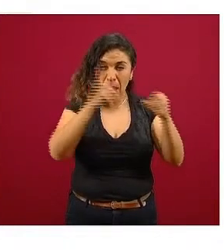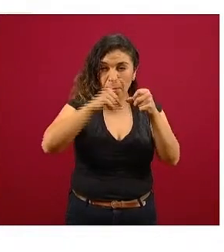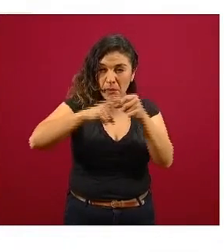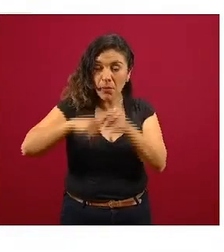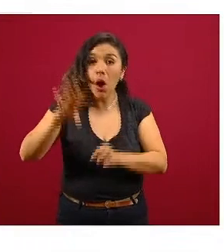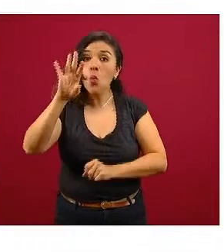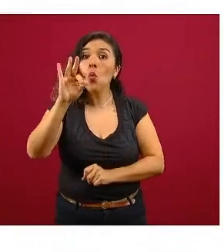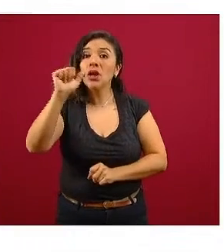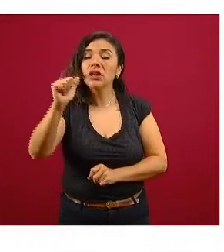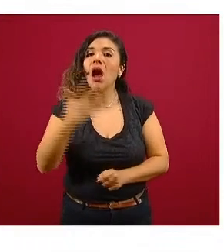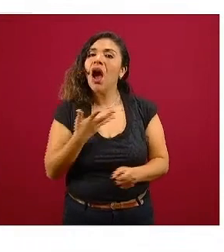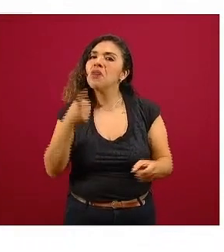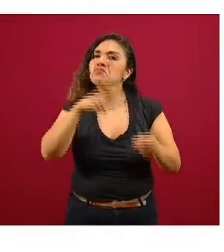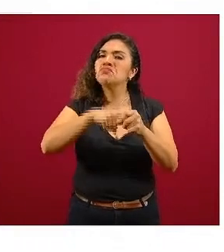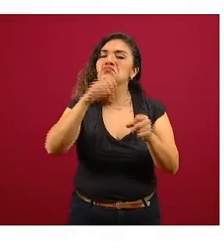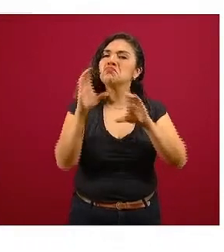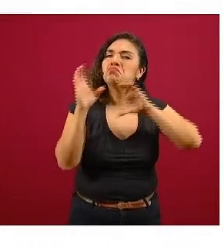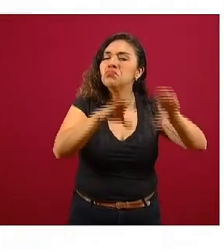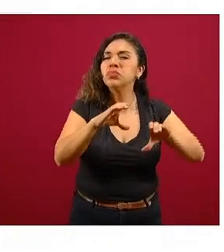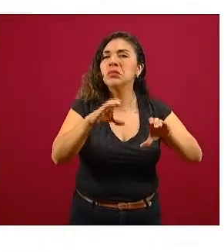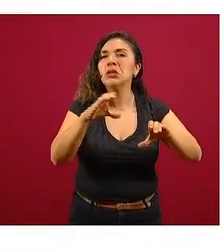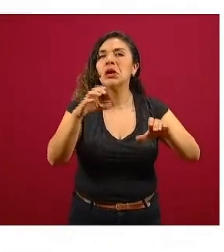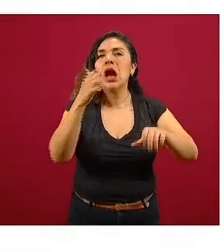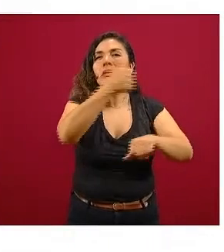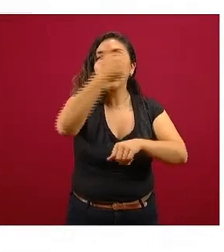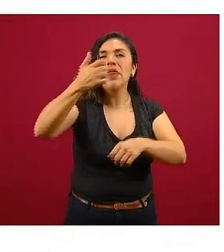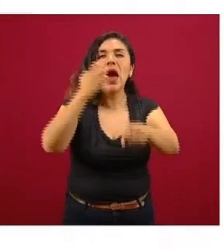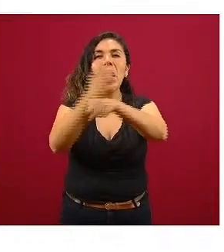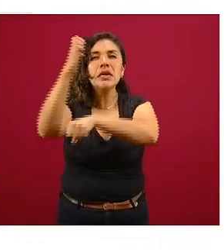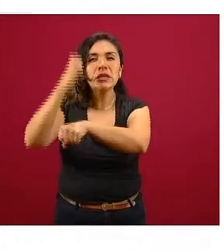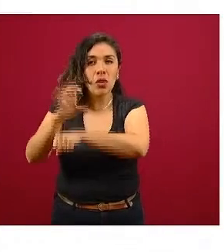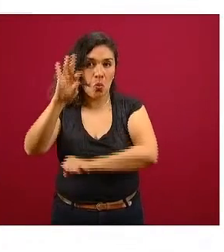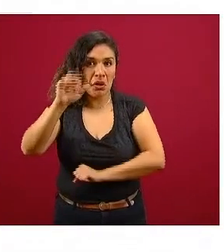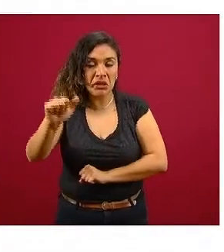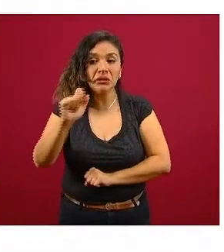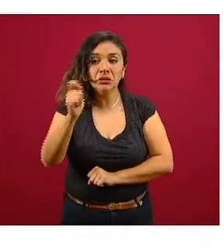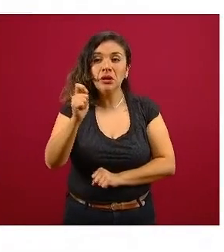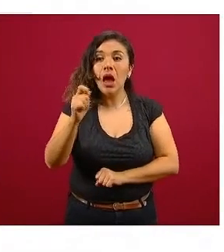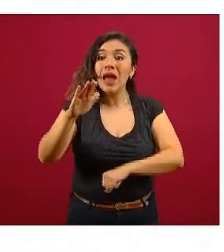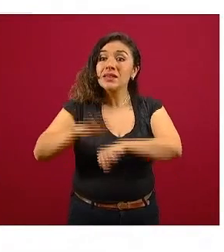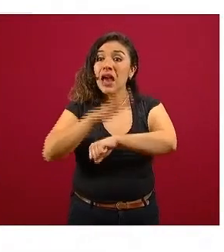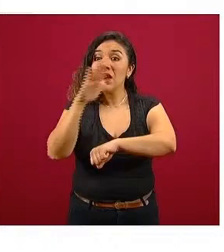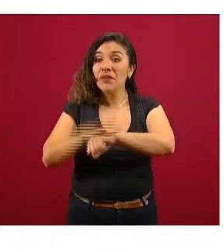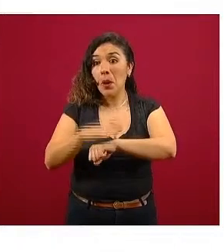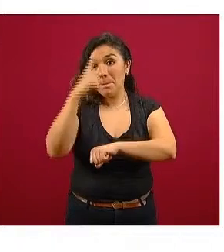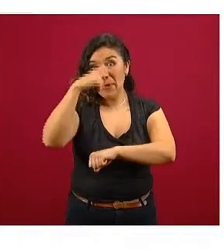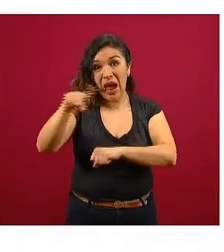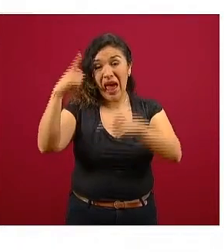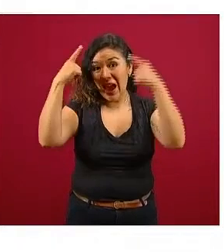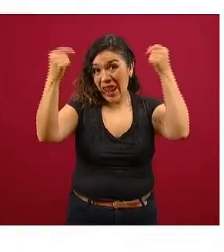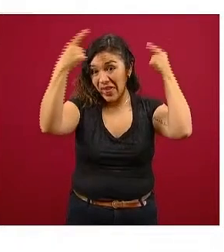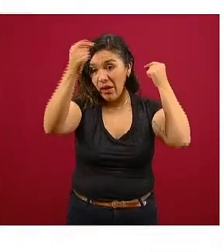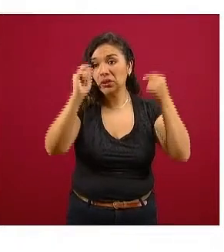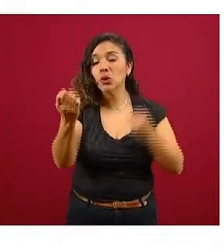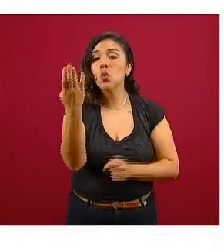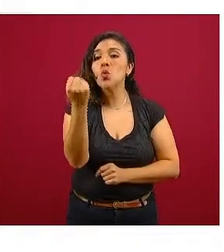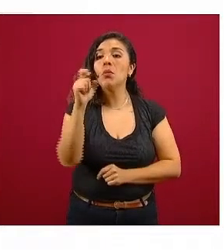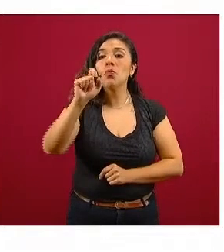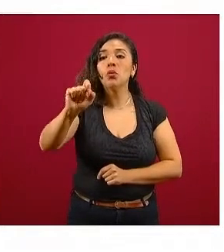usuarios se han inscrito en promedio por cada estado, y la calificación que tenemos de salida es